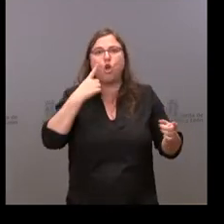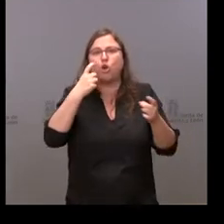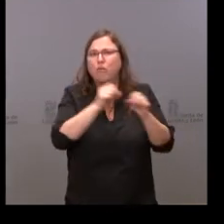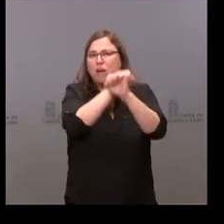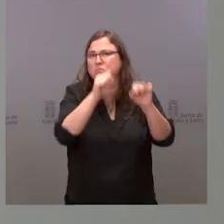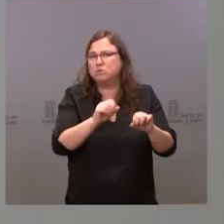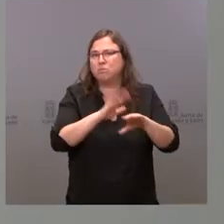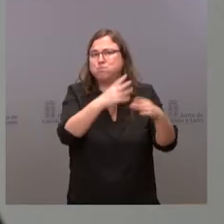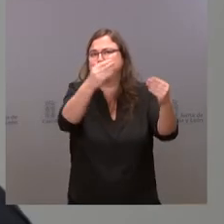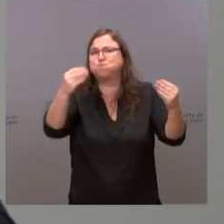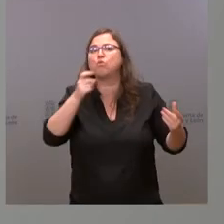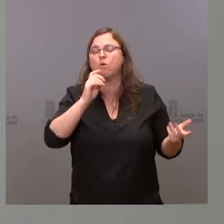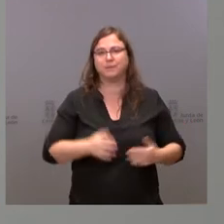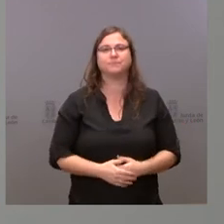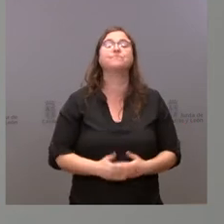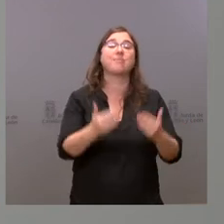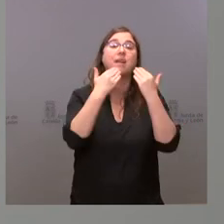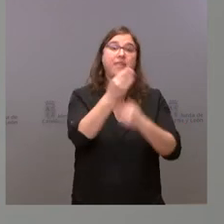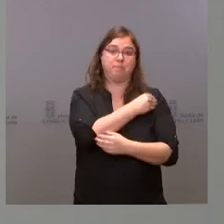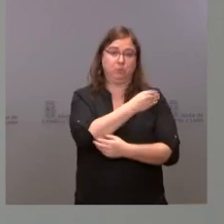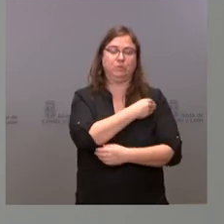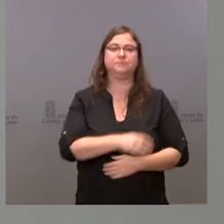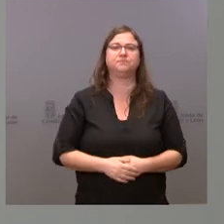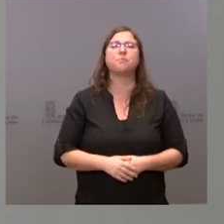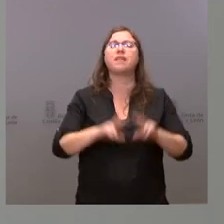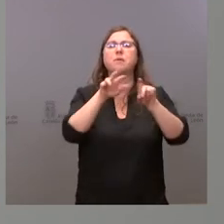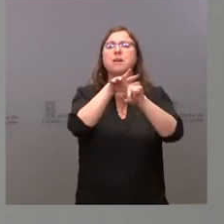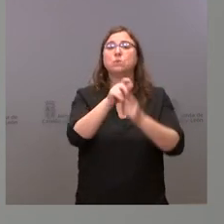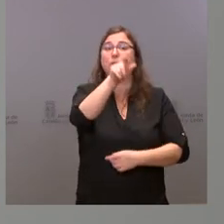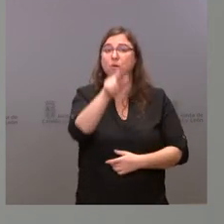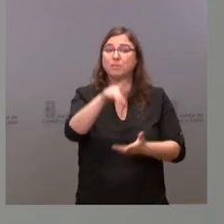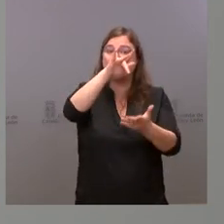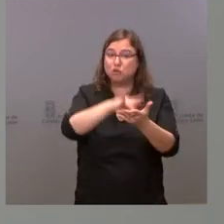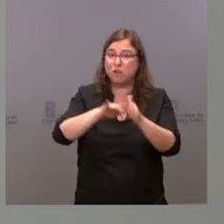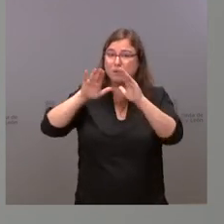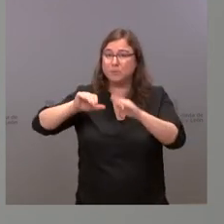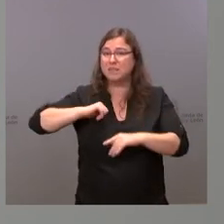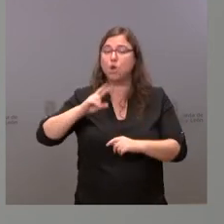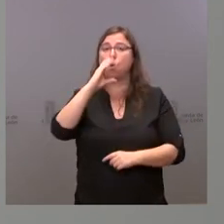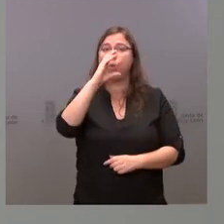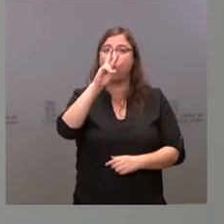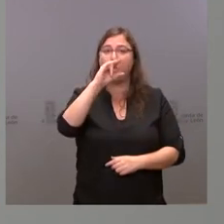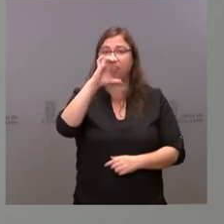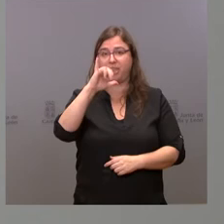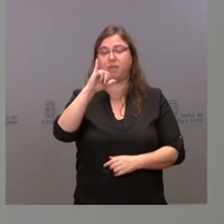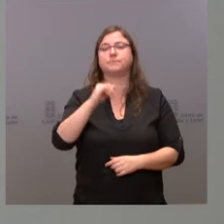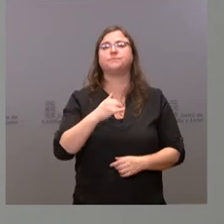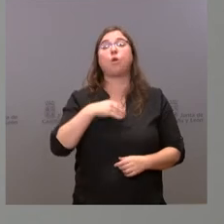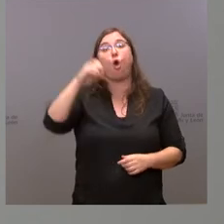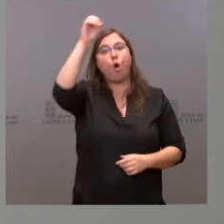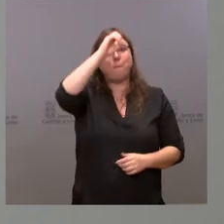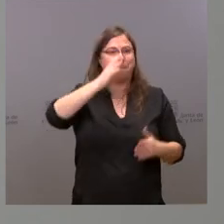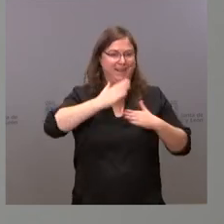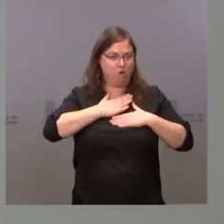gracias gracias por la pregunta que no encuentran la radiografía evidentemente que en nuestra opinión y estamos constatando